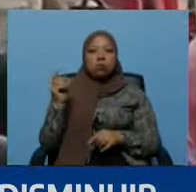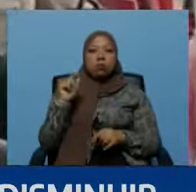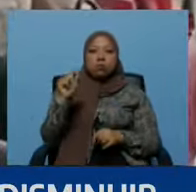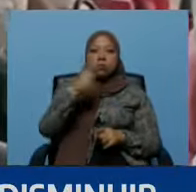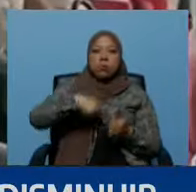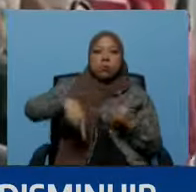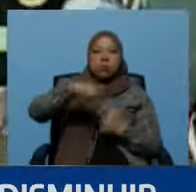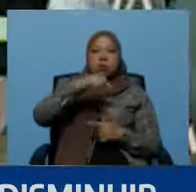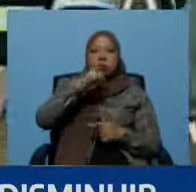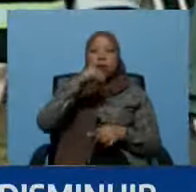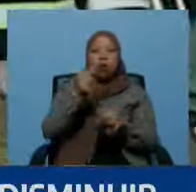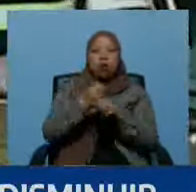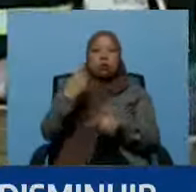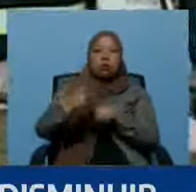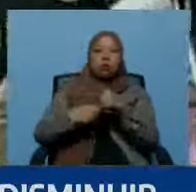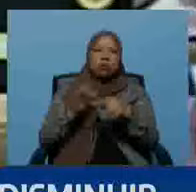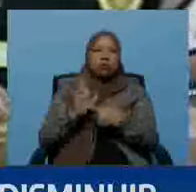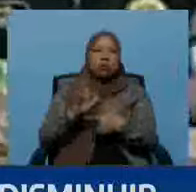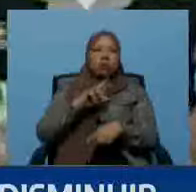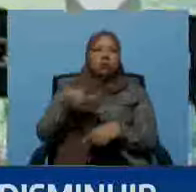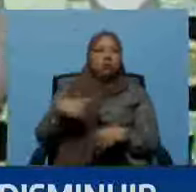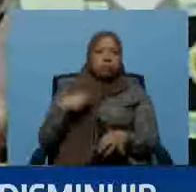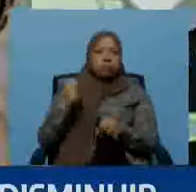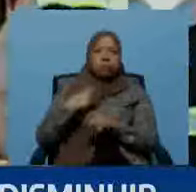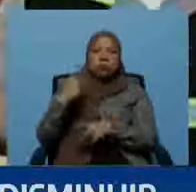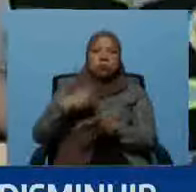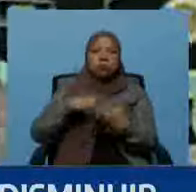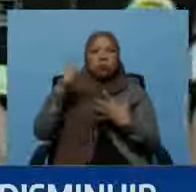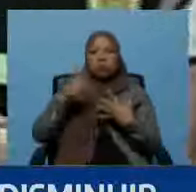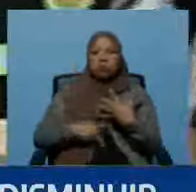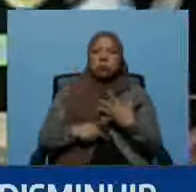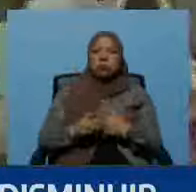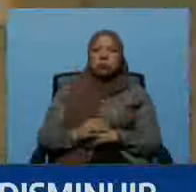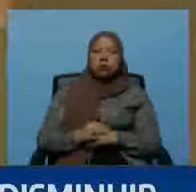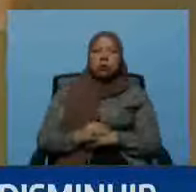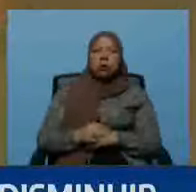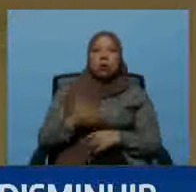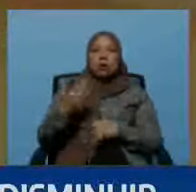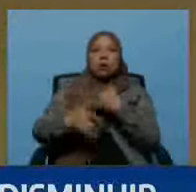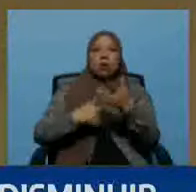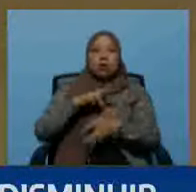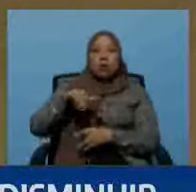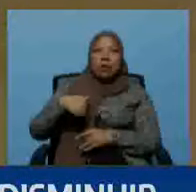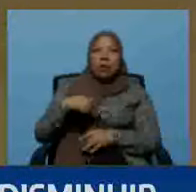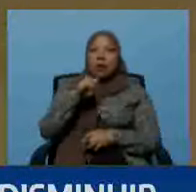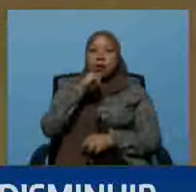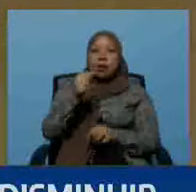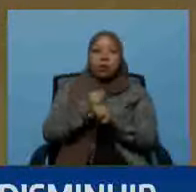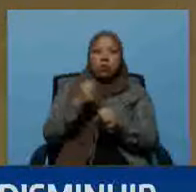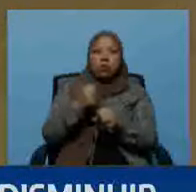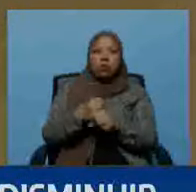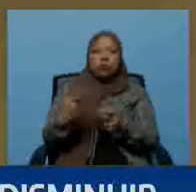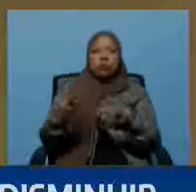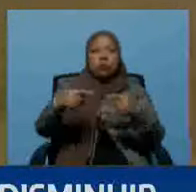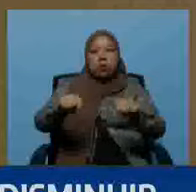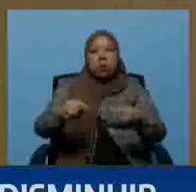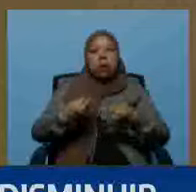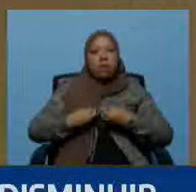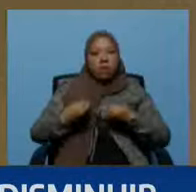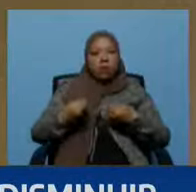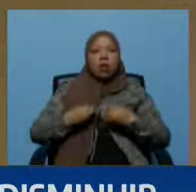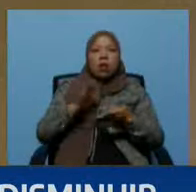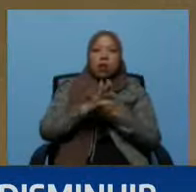círculo, para presentar este proyecto que hemos denominado Cero Pantalla, Vive la